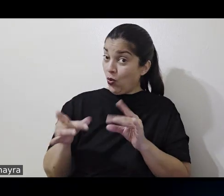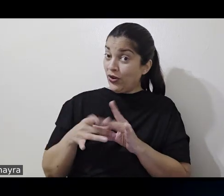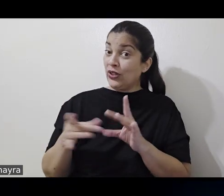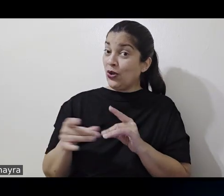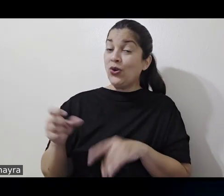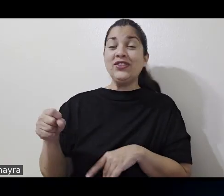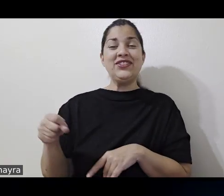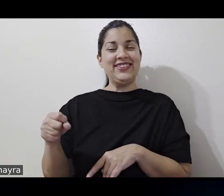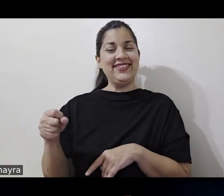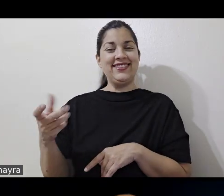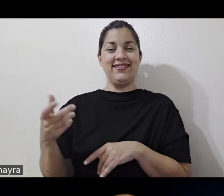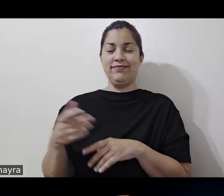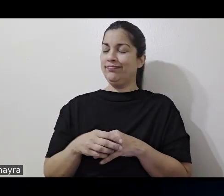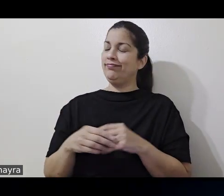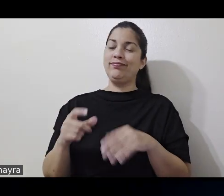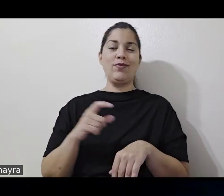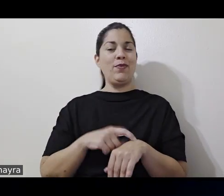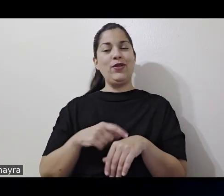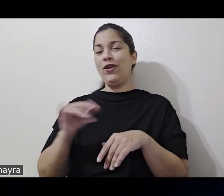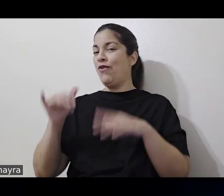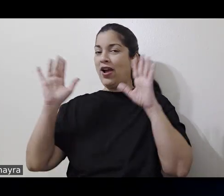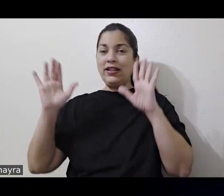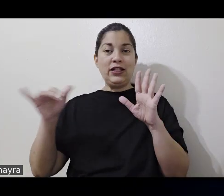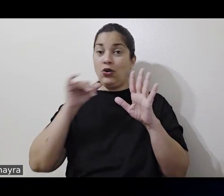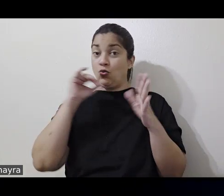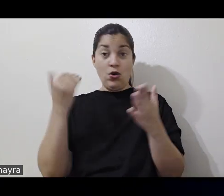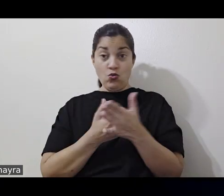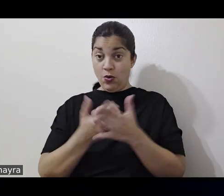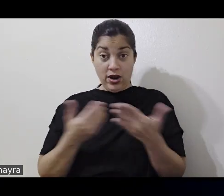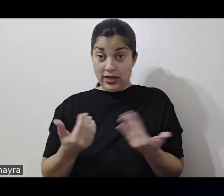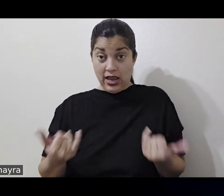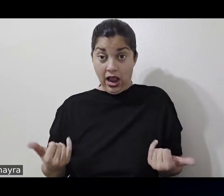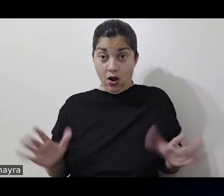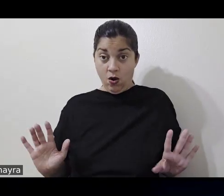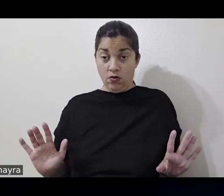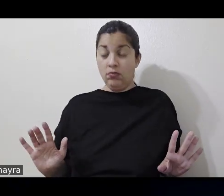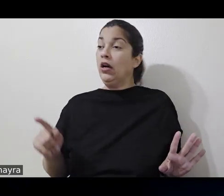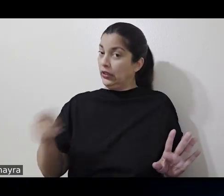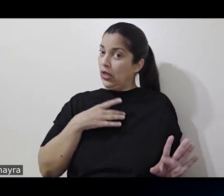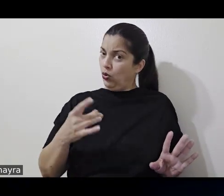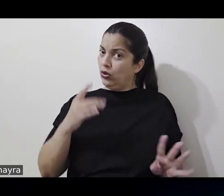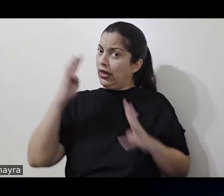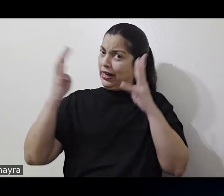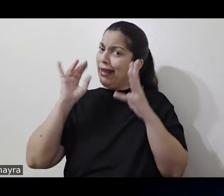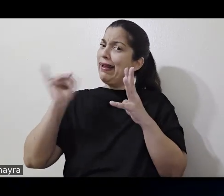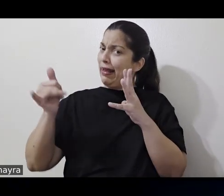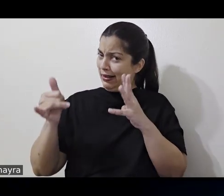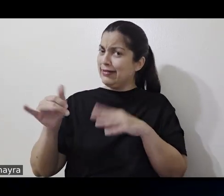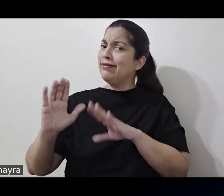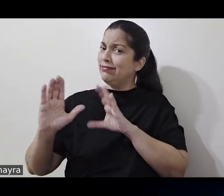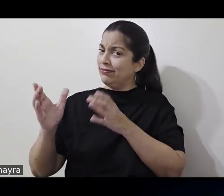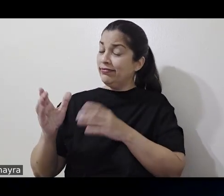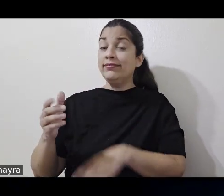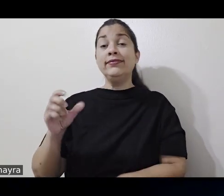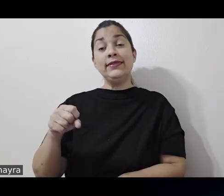sí, esto de ser fantástico no es nuevo de aquí y ahora. Ajá, porque exacto. A ti te gusta crear ese tipo de en Club